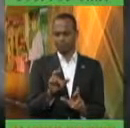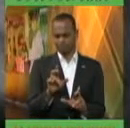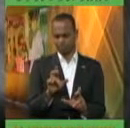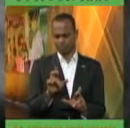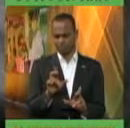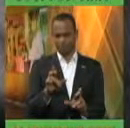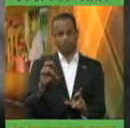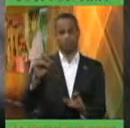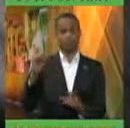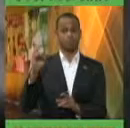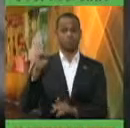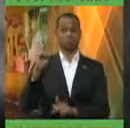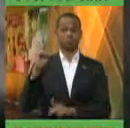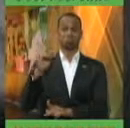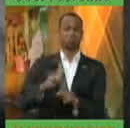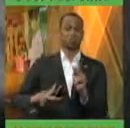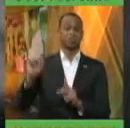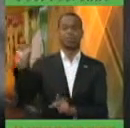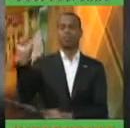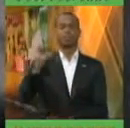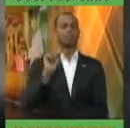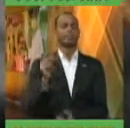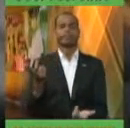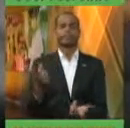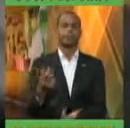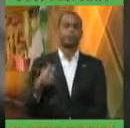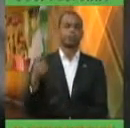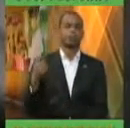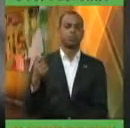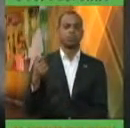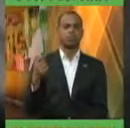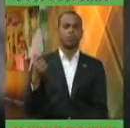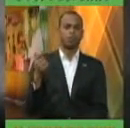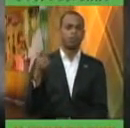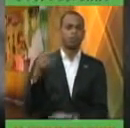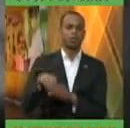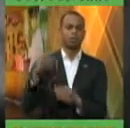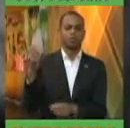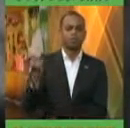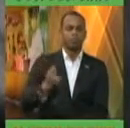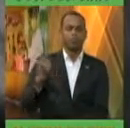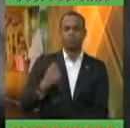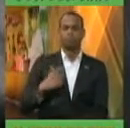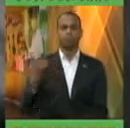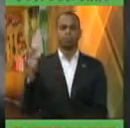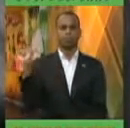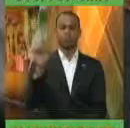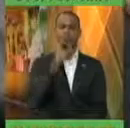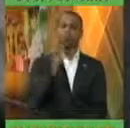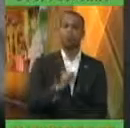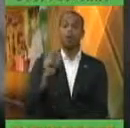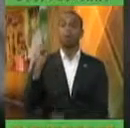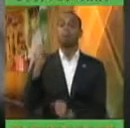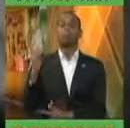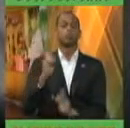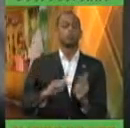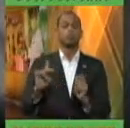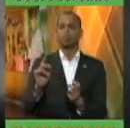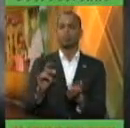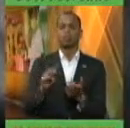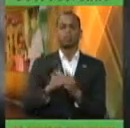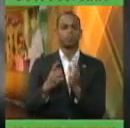recibir a muchos pensionados a muchos adultos mayores a muchos hay muchas personas con discapacidad de